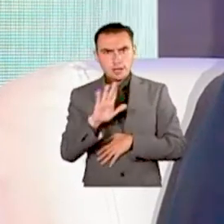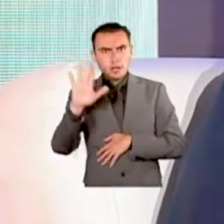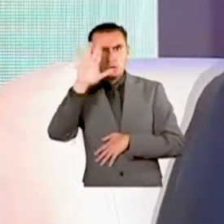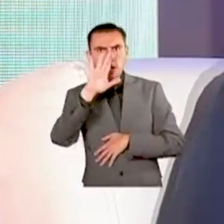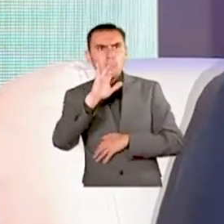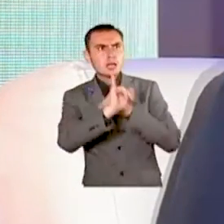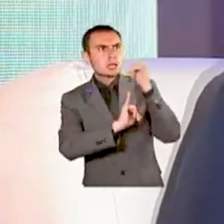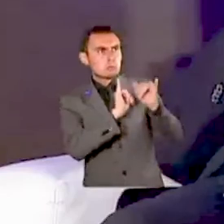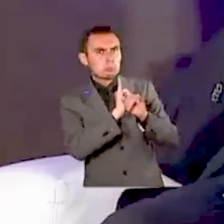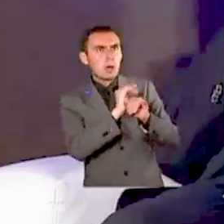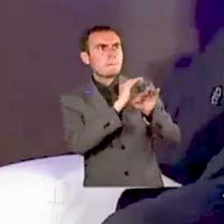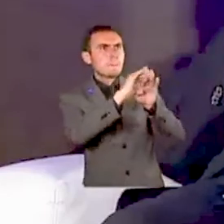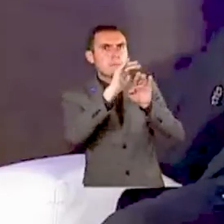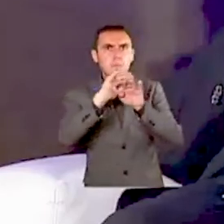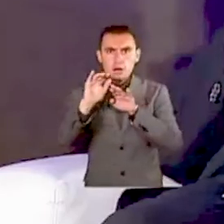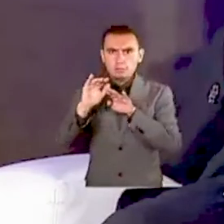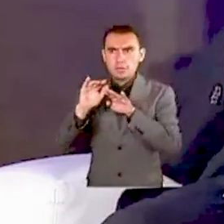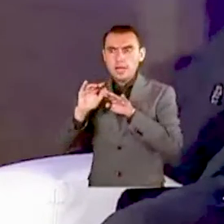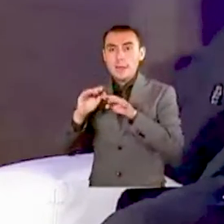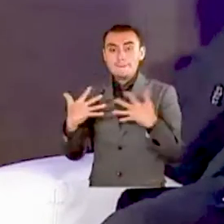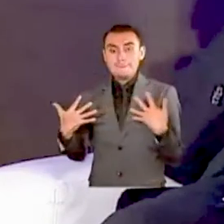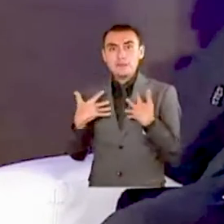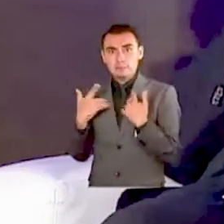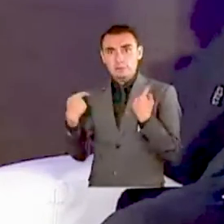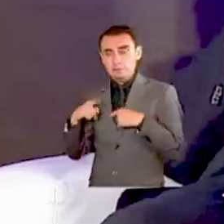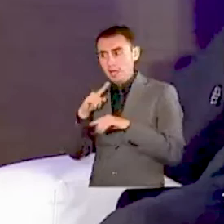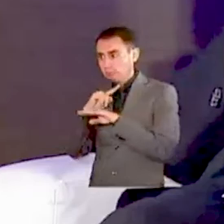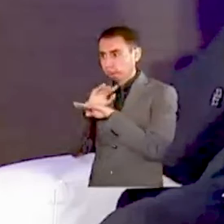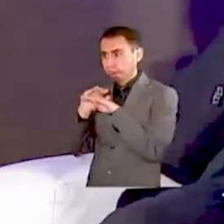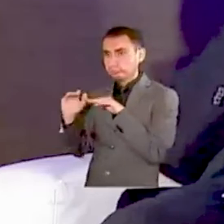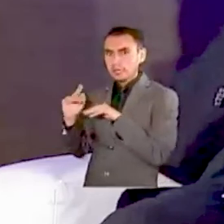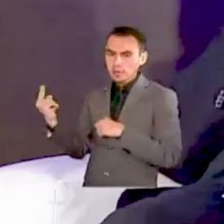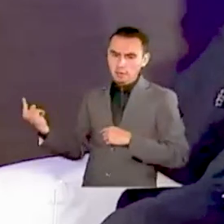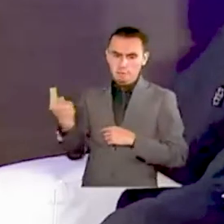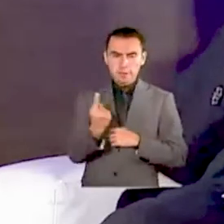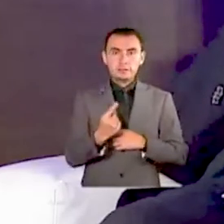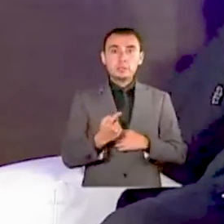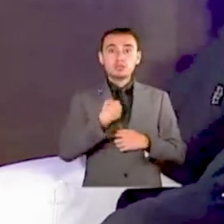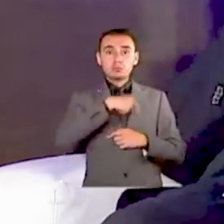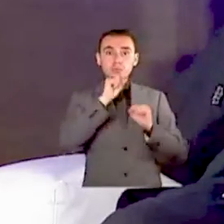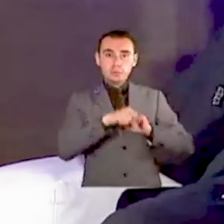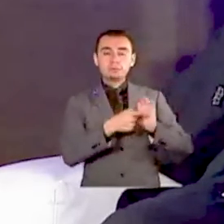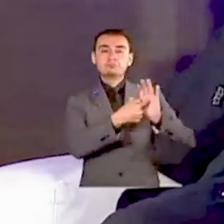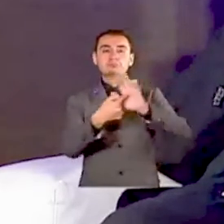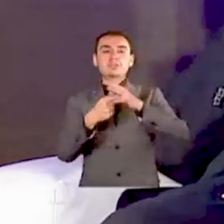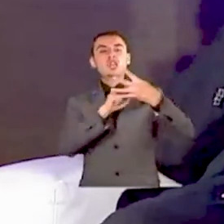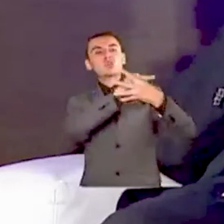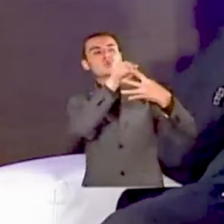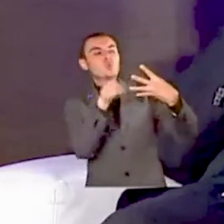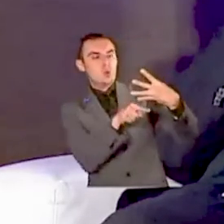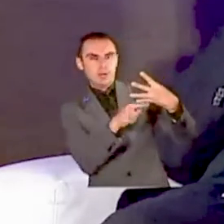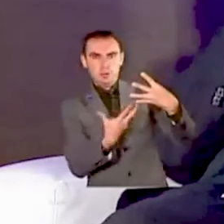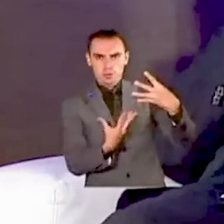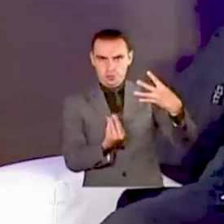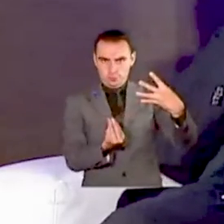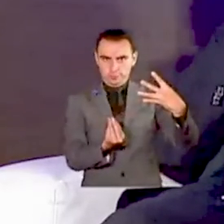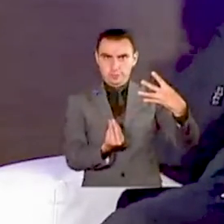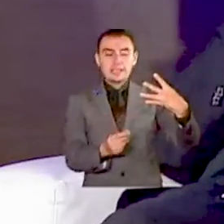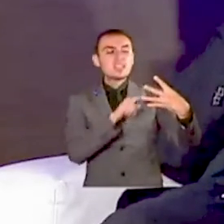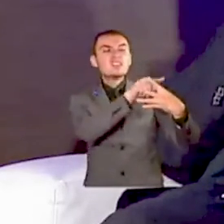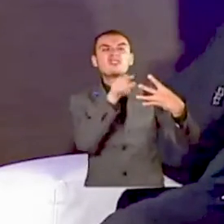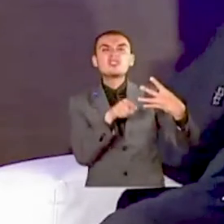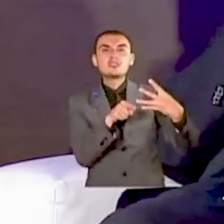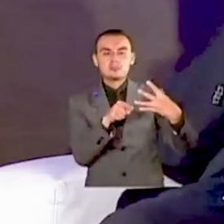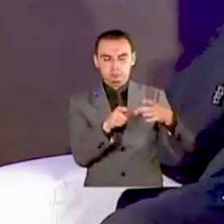tuvimos víctimas y podemos mostrarle a toda la comunidad, las cuatro delegadas que conforman esta gran delegada,